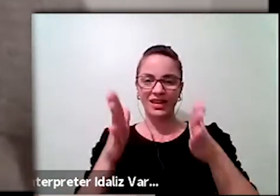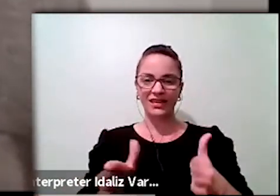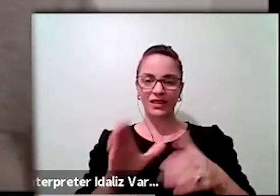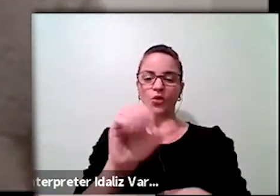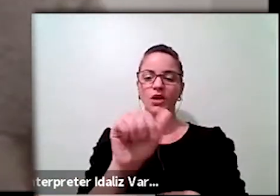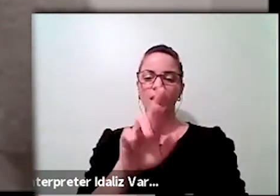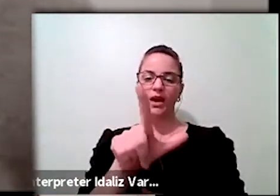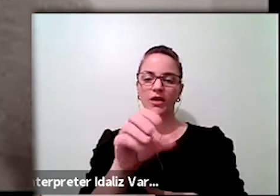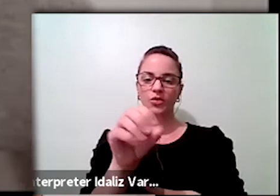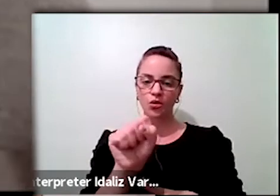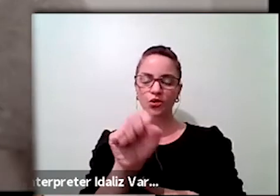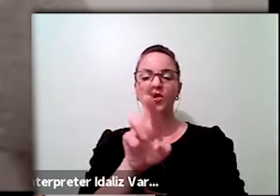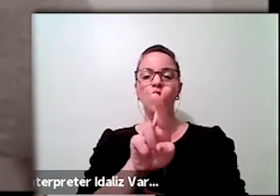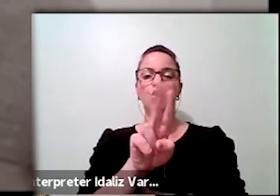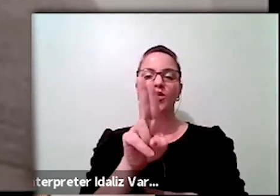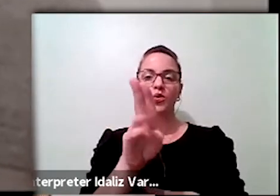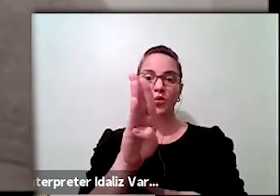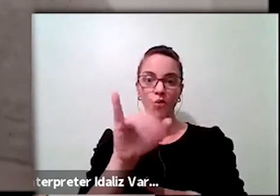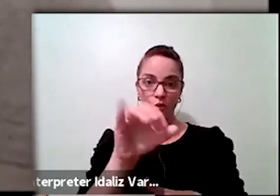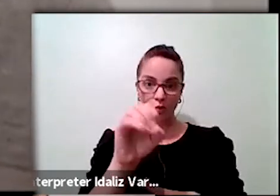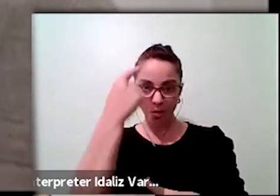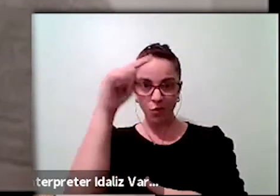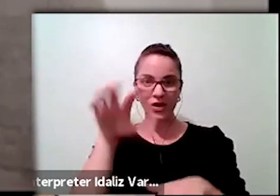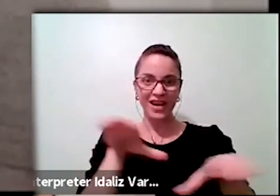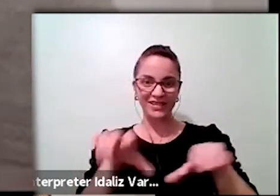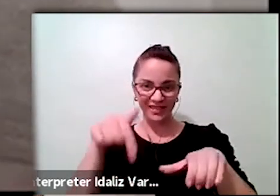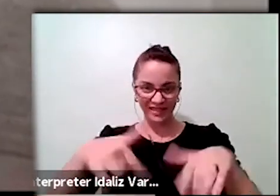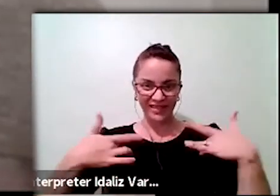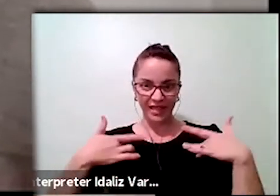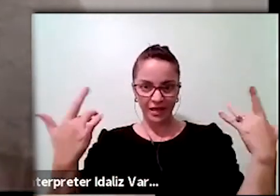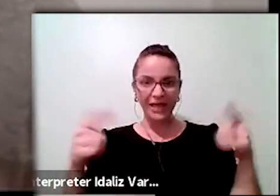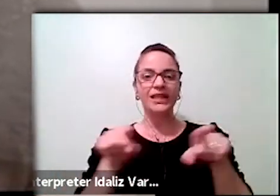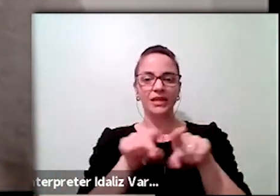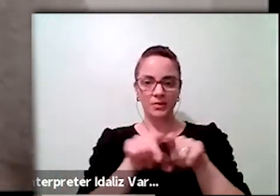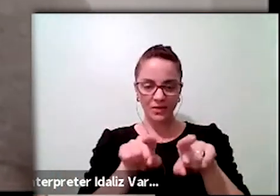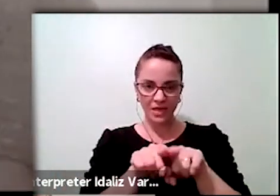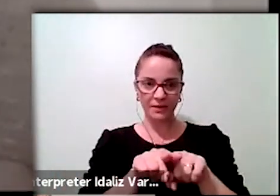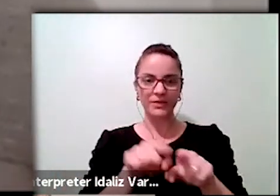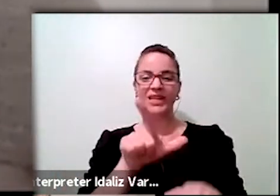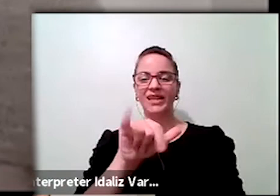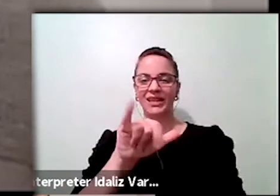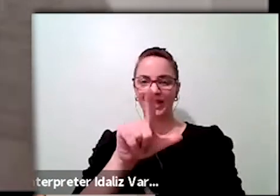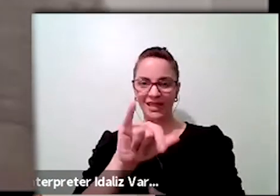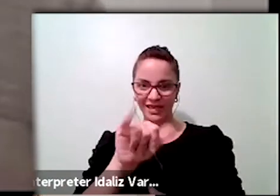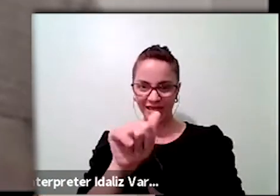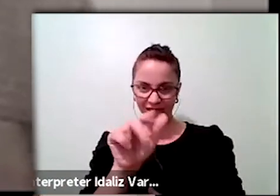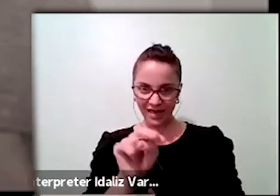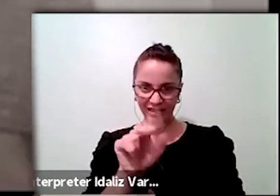¿verdad? Por apoyar esta iniciativa, y a Lillian Lara, quien también va a ser una de nuestras panelistas,